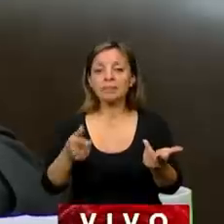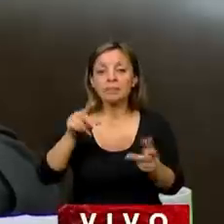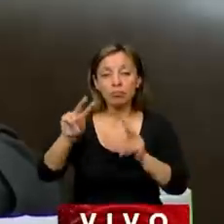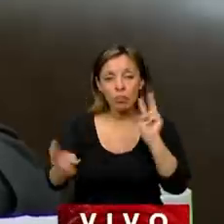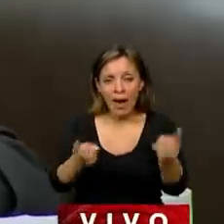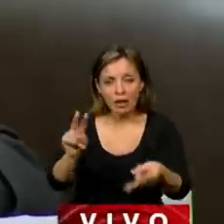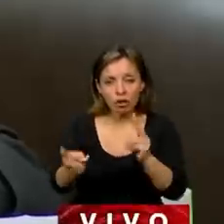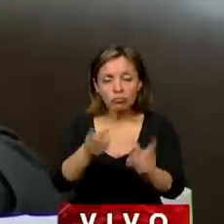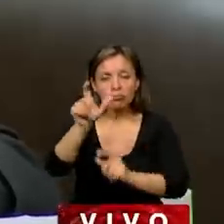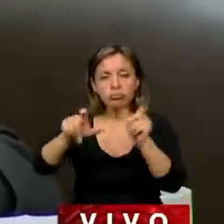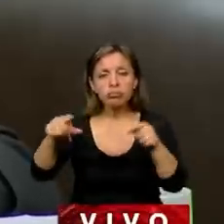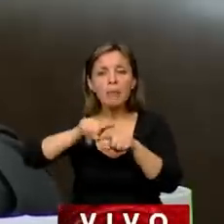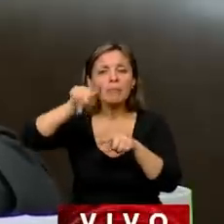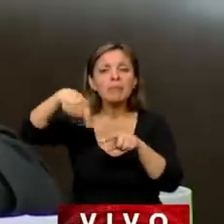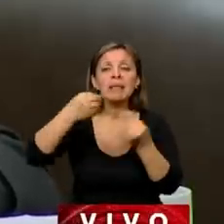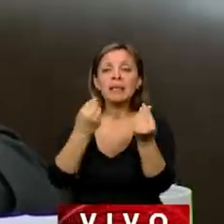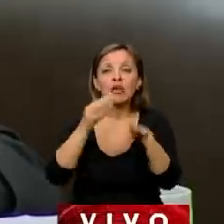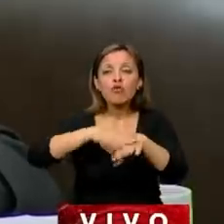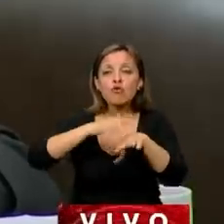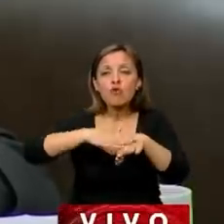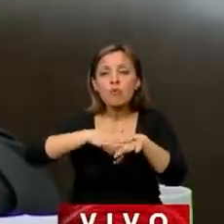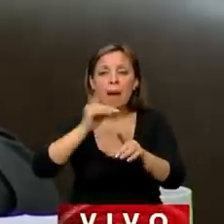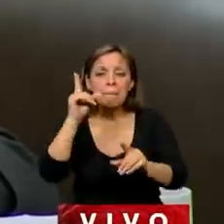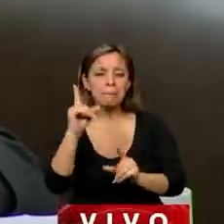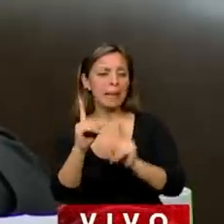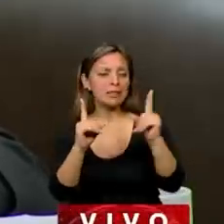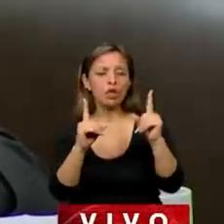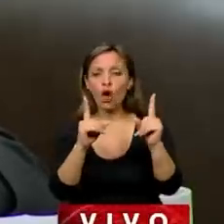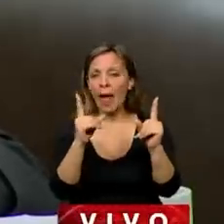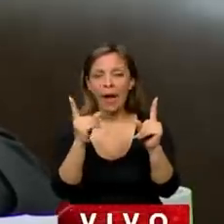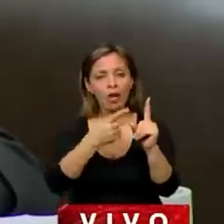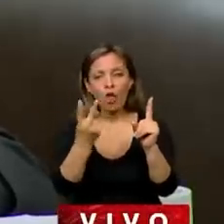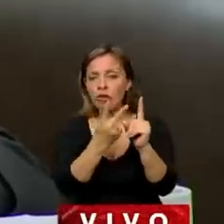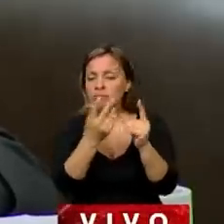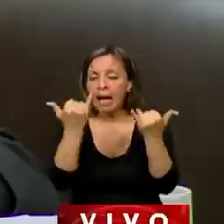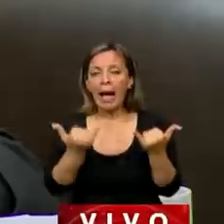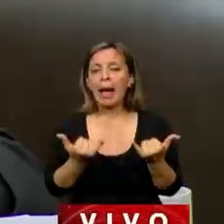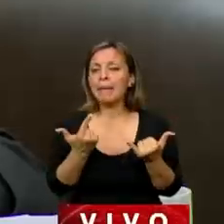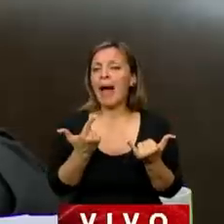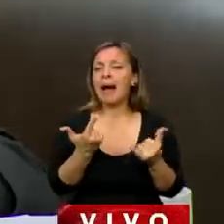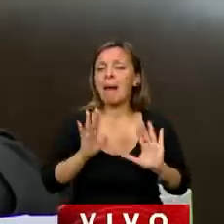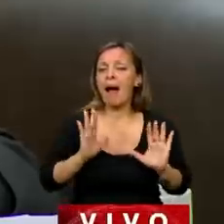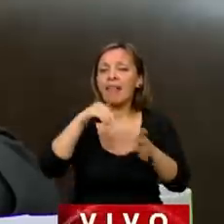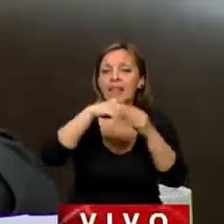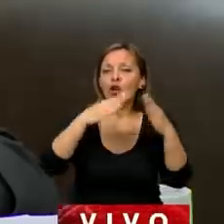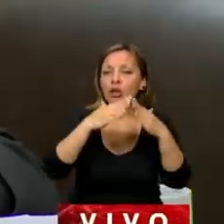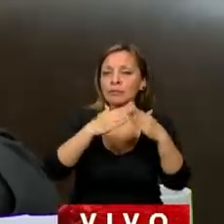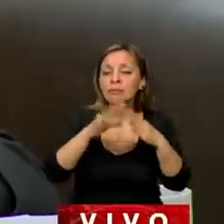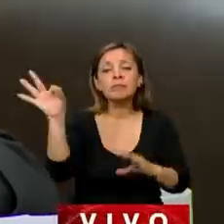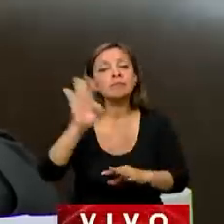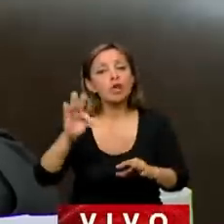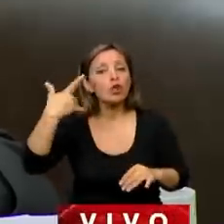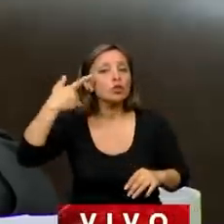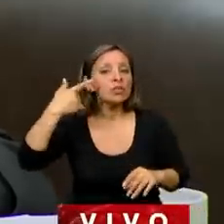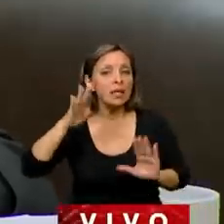surgieron en conflictos interpersonales, accidentes en uso de armas que estaban dentro de las propiedades y o